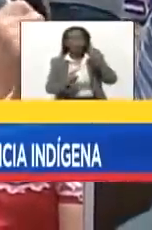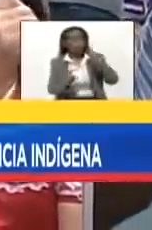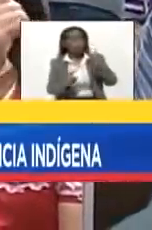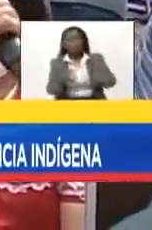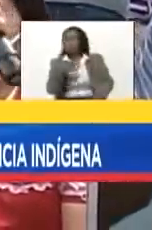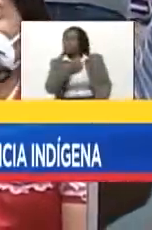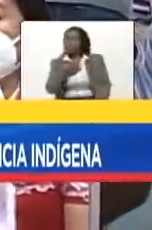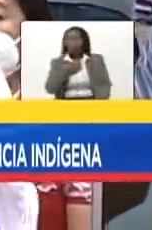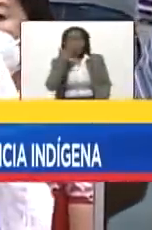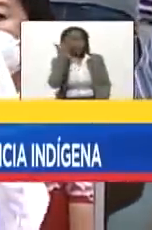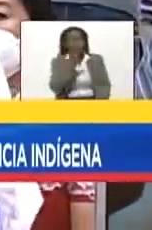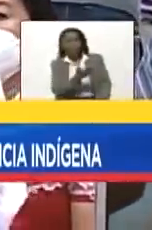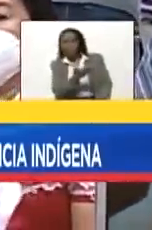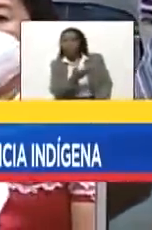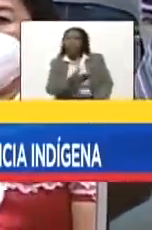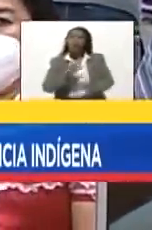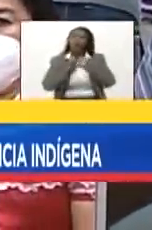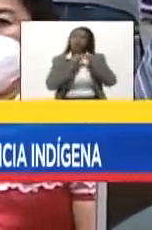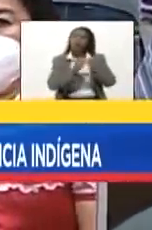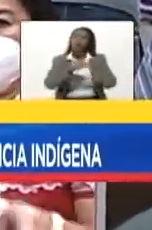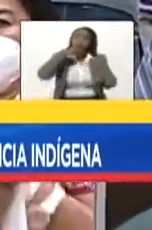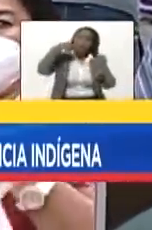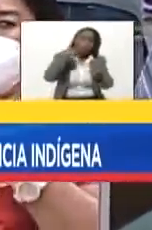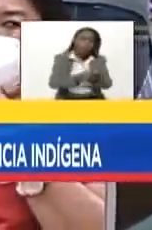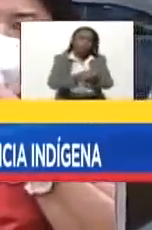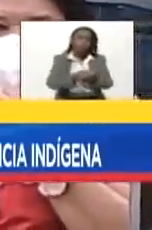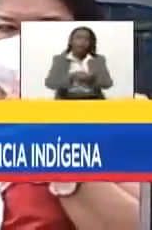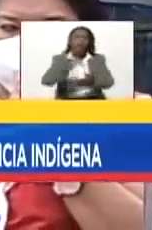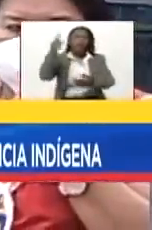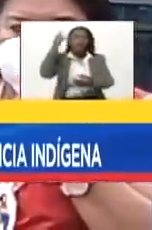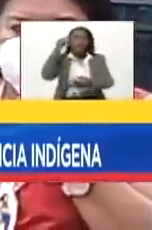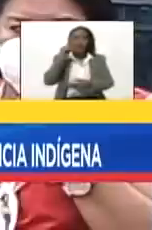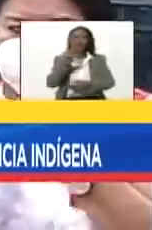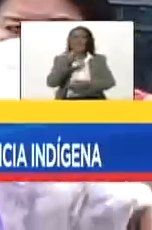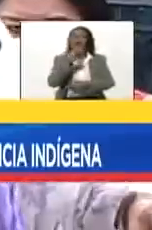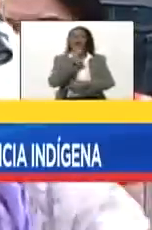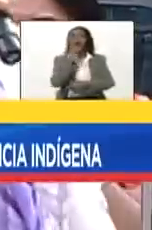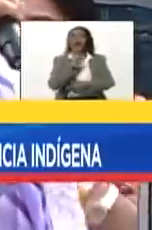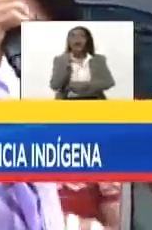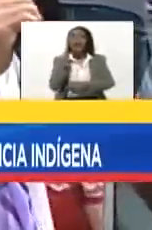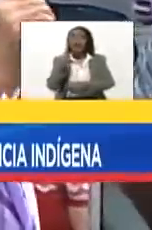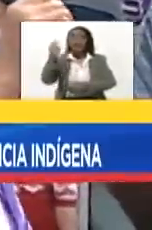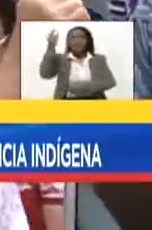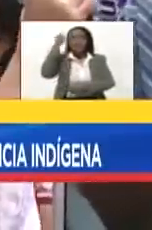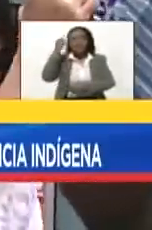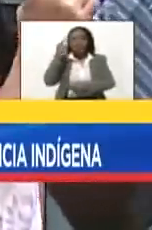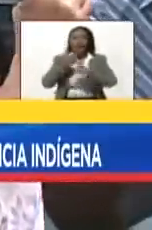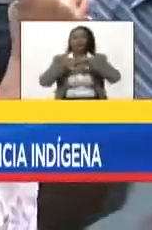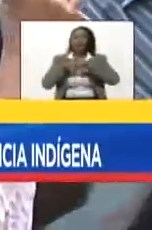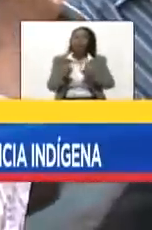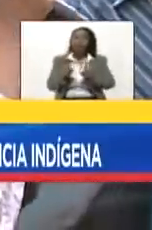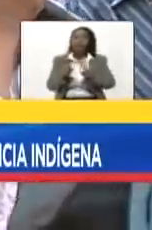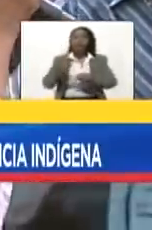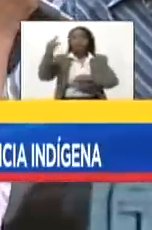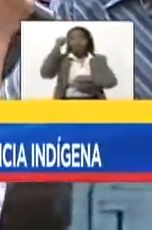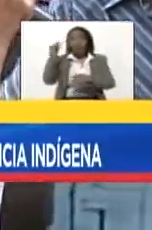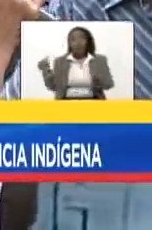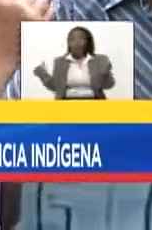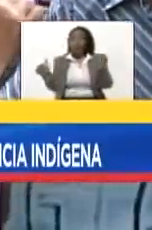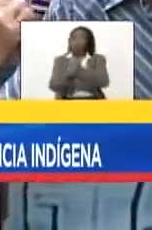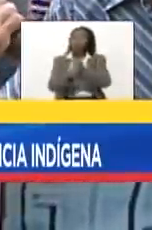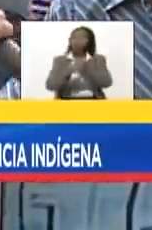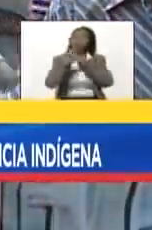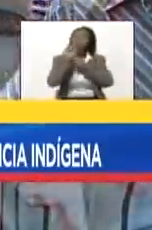puede ser que se siga llamando Día de la Raza, Día de la Hispanidad, Día del Encuentro de